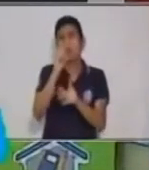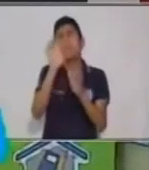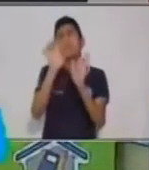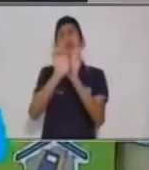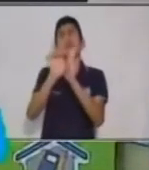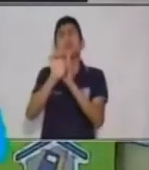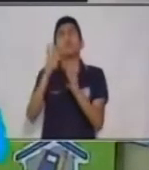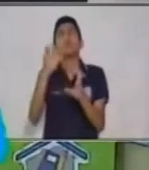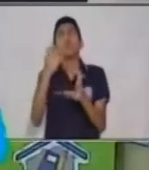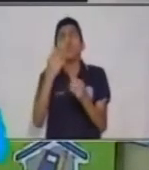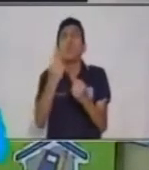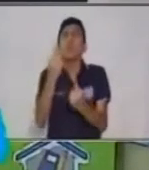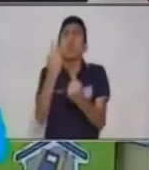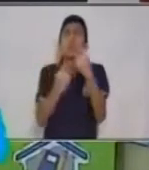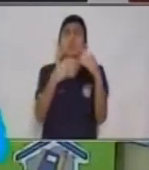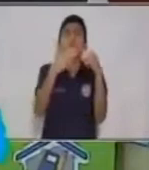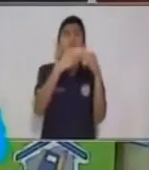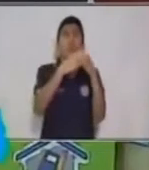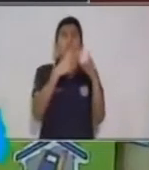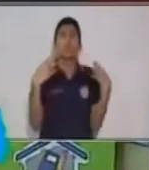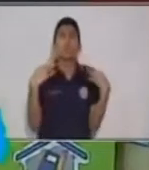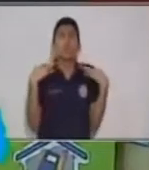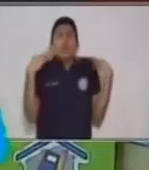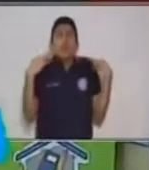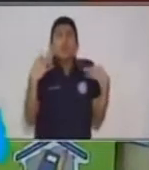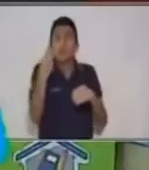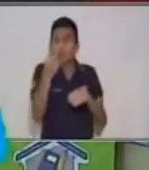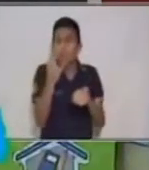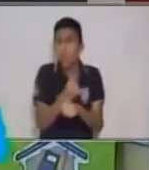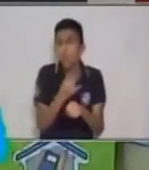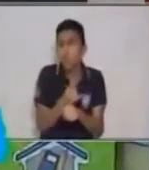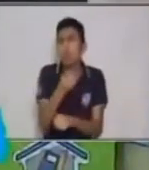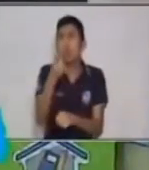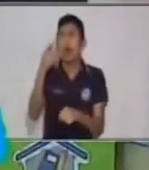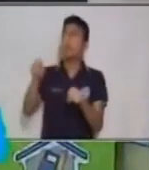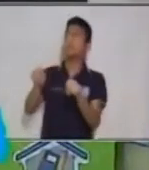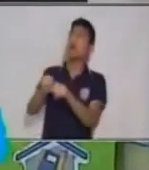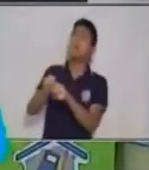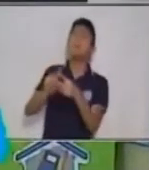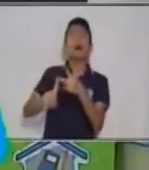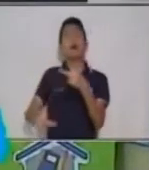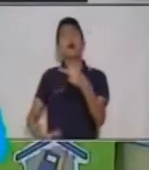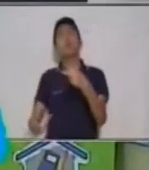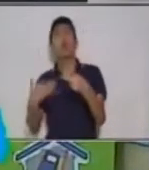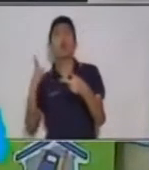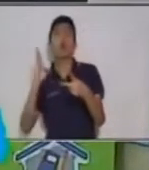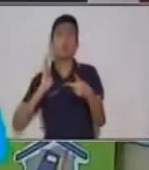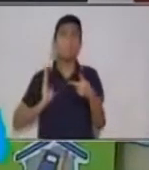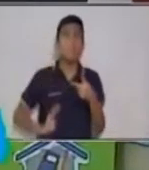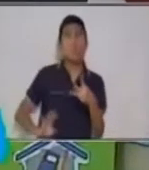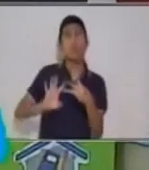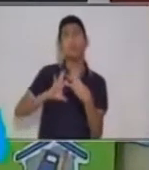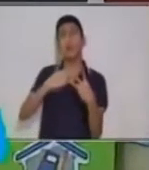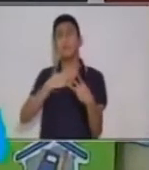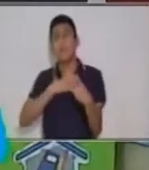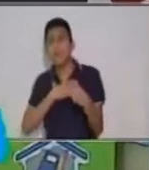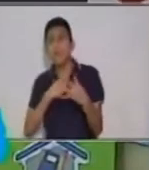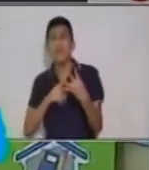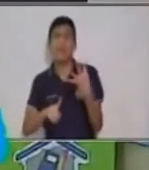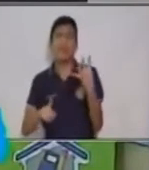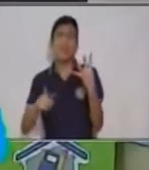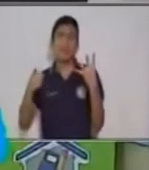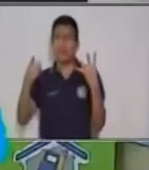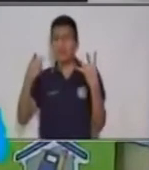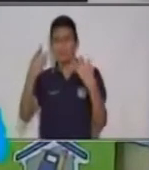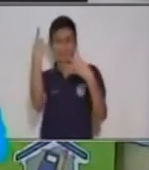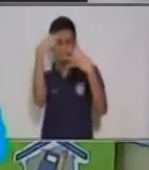ejemplo, yo te digo, ¿cuál es el conjunto de prendas de vestir que utilizas? Ah, me vas a decir zapatos, blusa, playera, ropa interior,